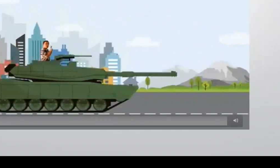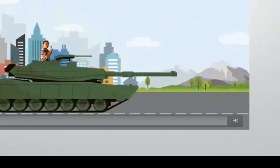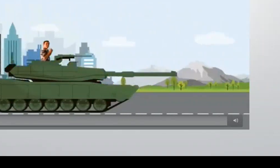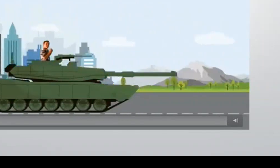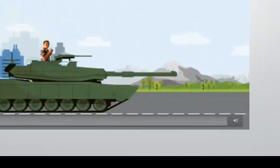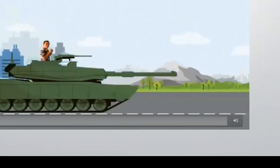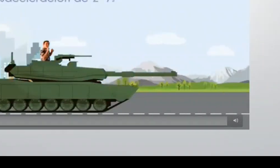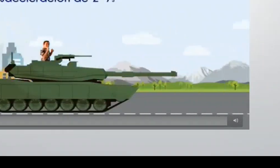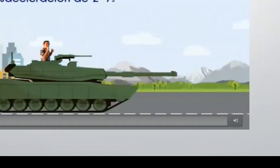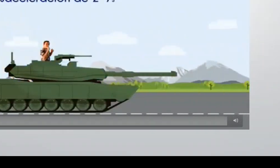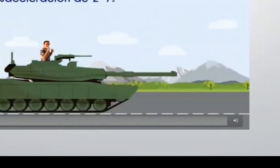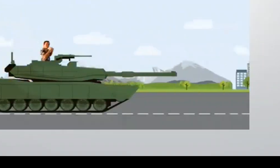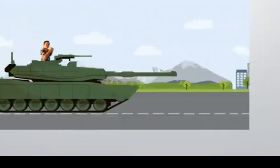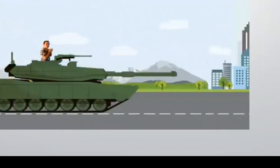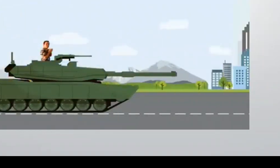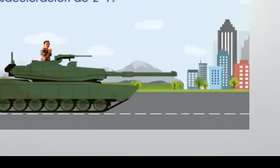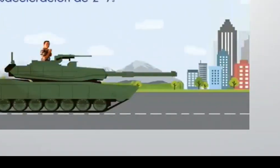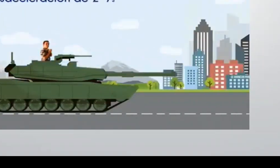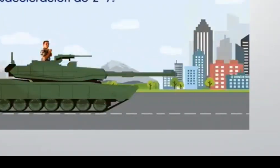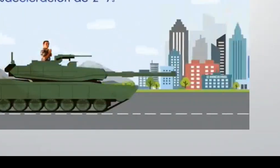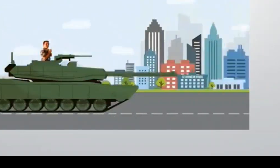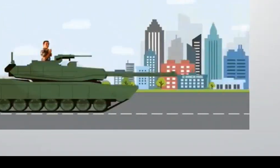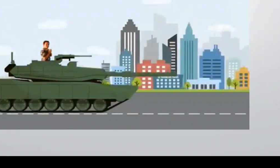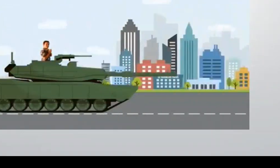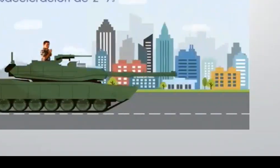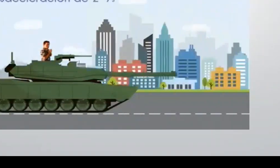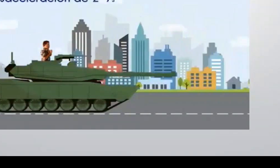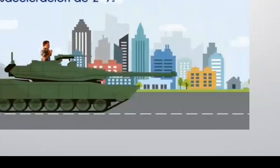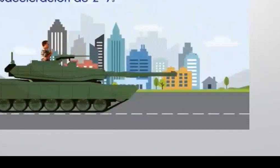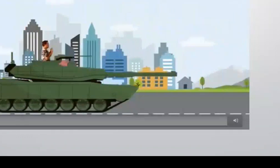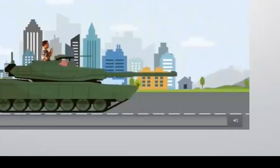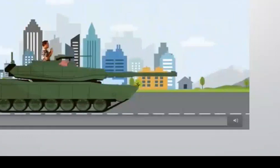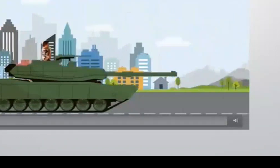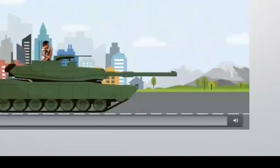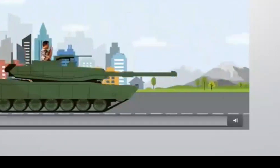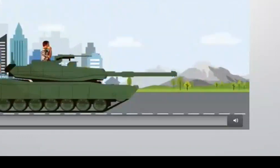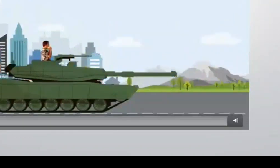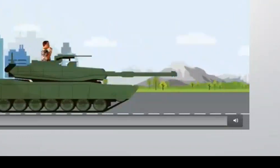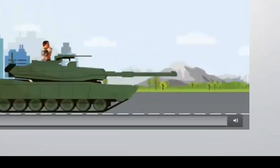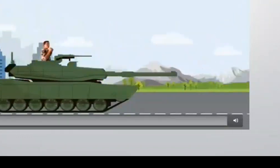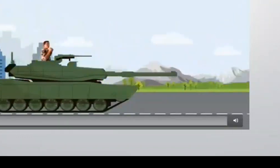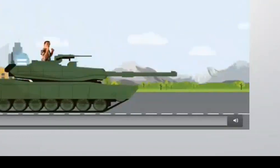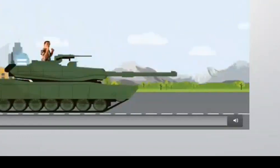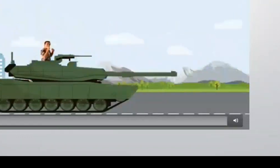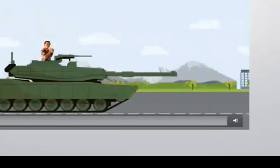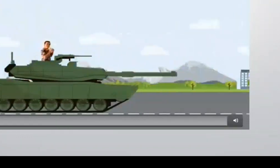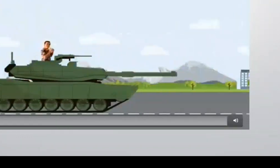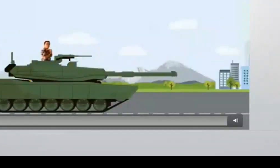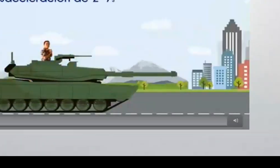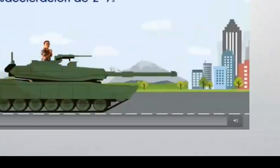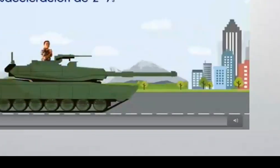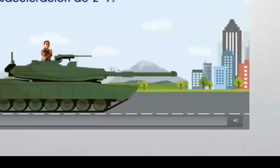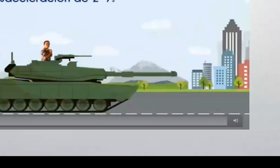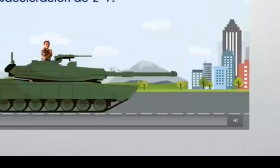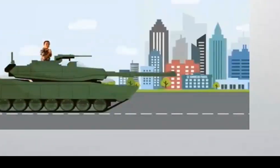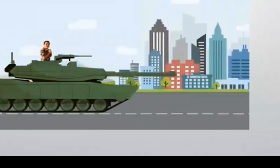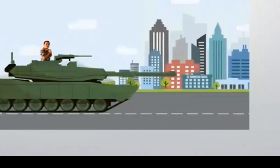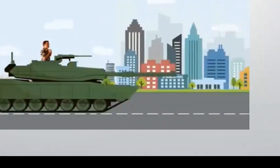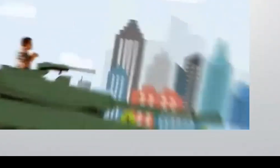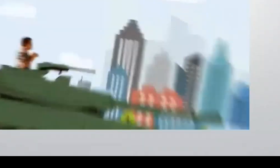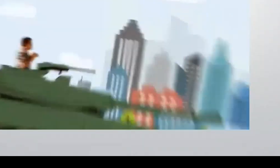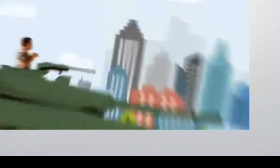de forma constante a razón de 2 metros por segundo al cuadrado. ¿Sí? Voy a desacelerar de forma constante a razón de 2 metros por segundo